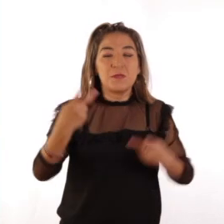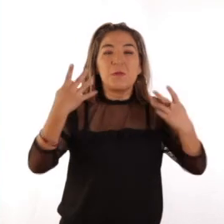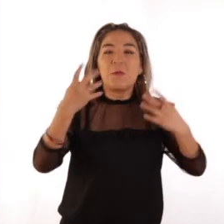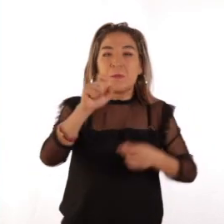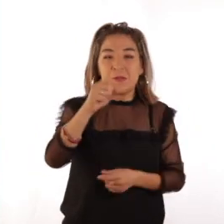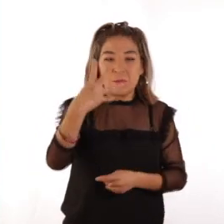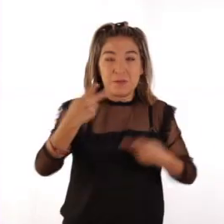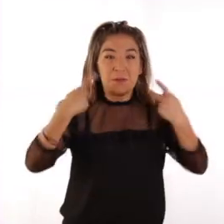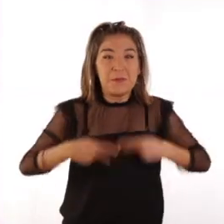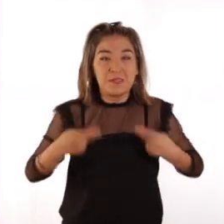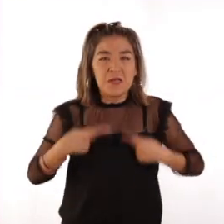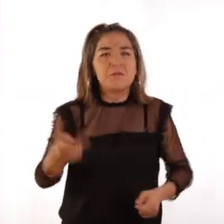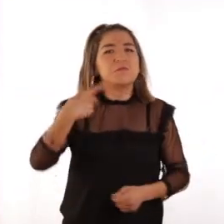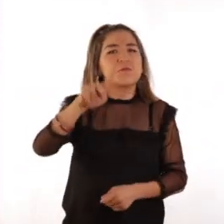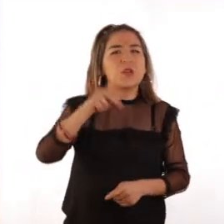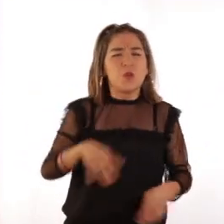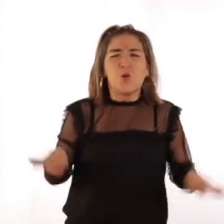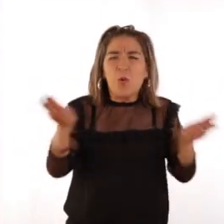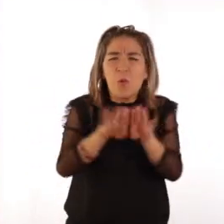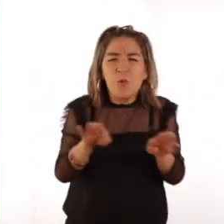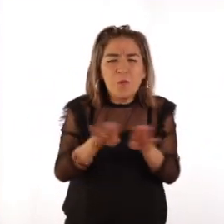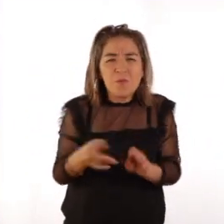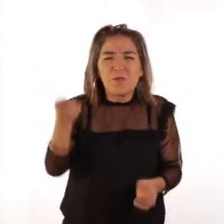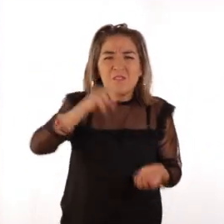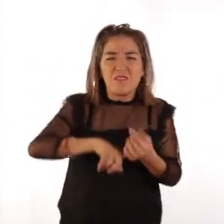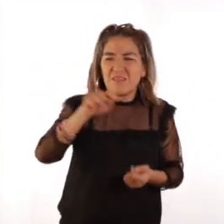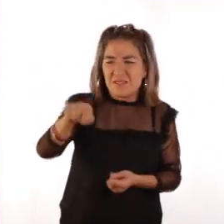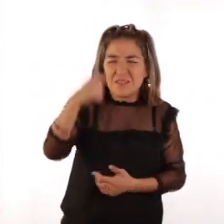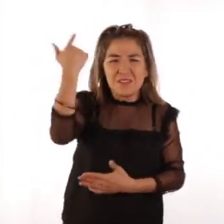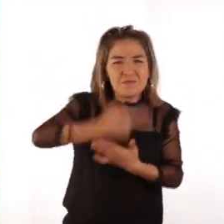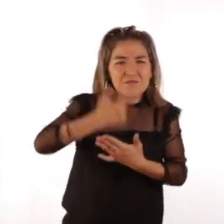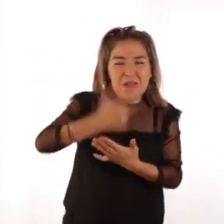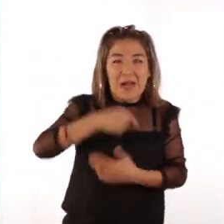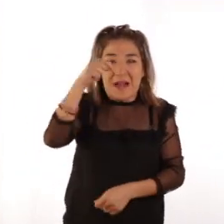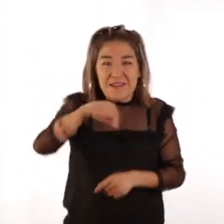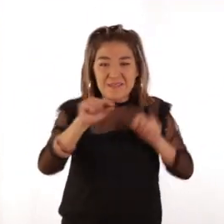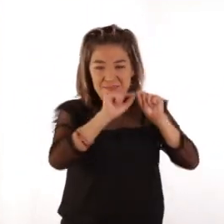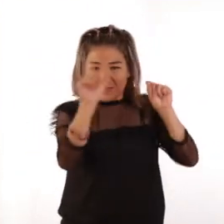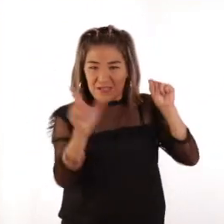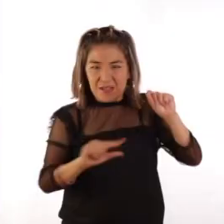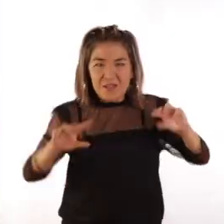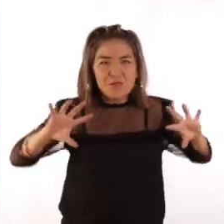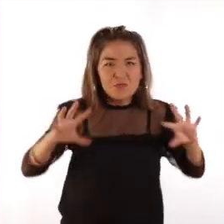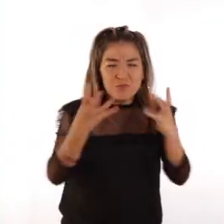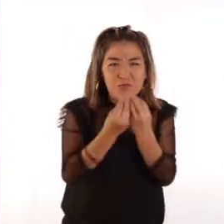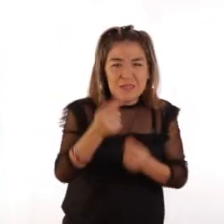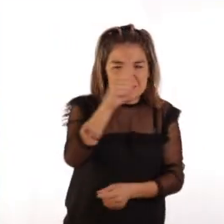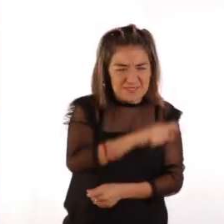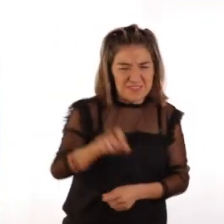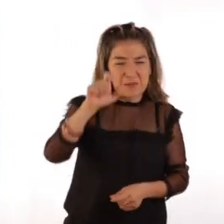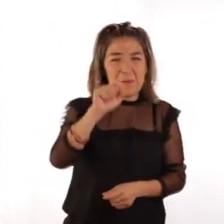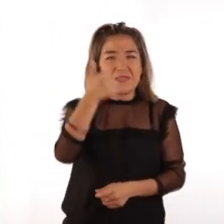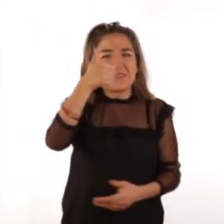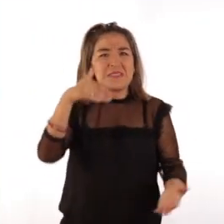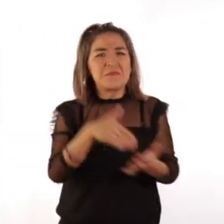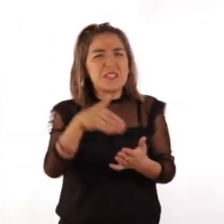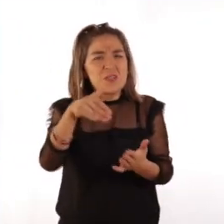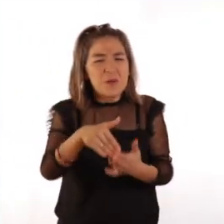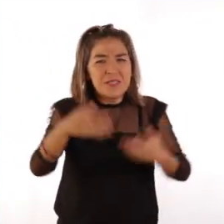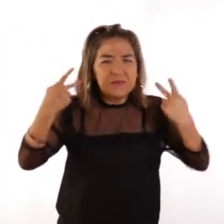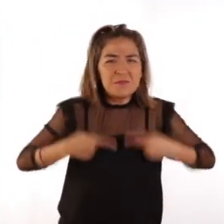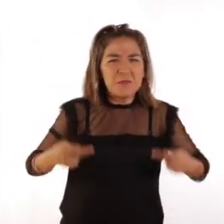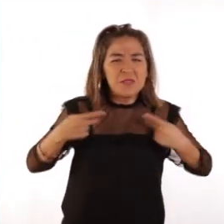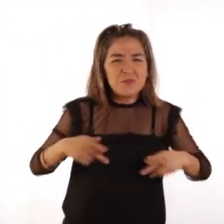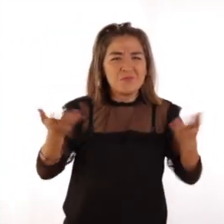126.014.024 personas. Sin embargo, ¿cómo es posible que el INEGI sepa que en nuestro país viven más de